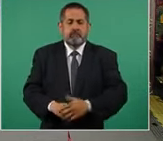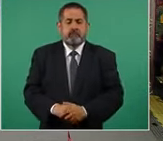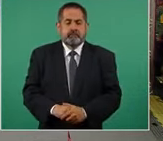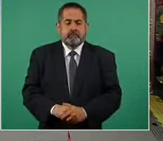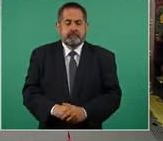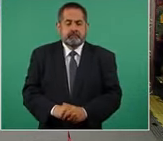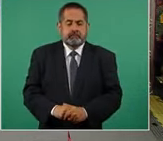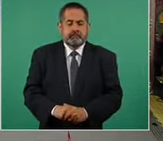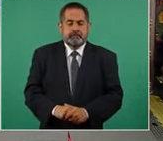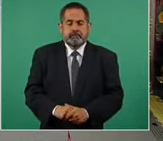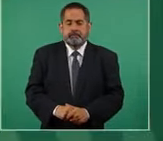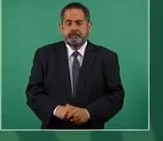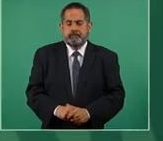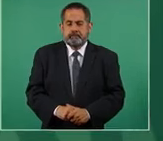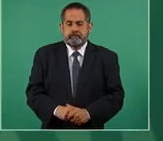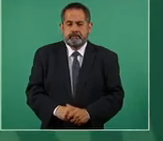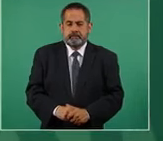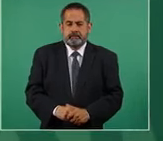Bueno, es